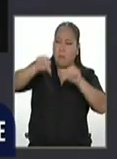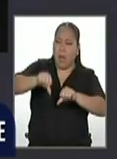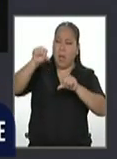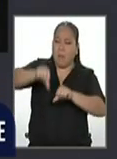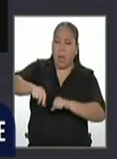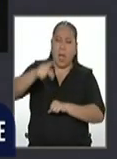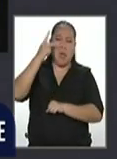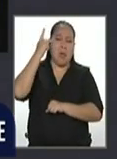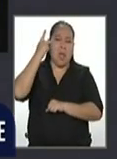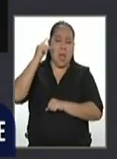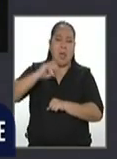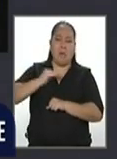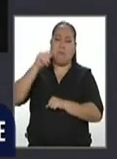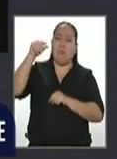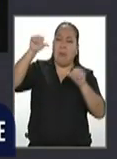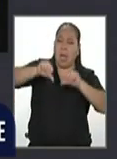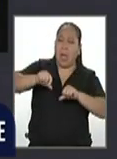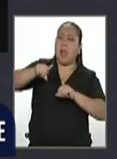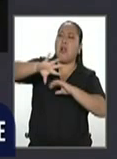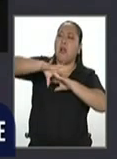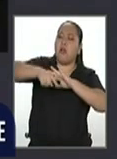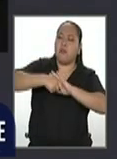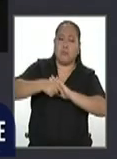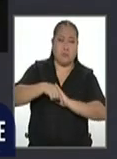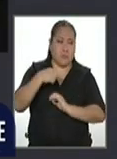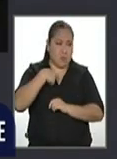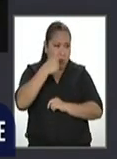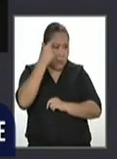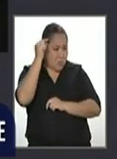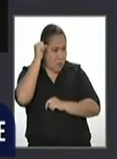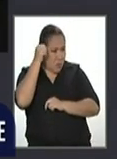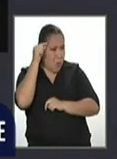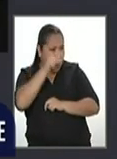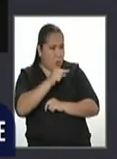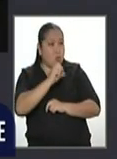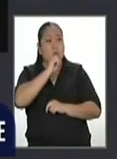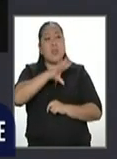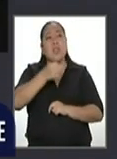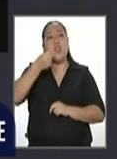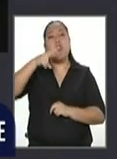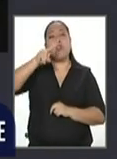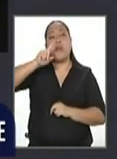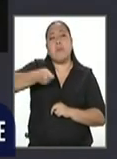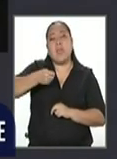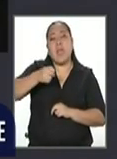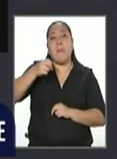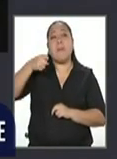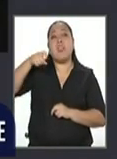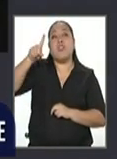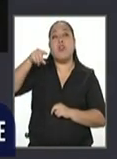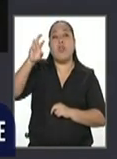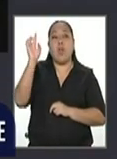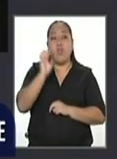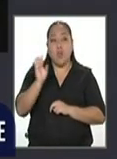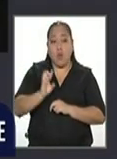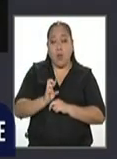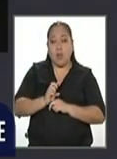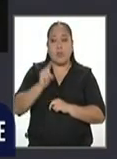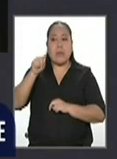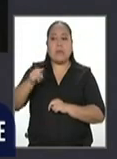Keiko Fujimori de lo corrupta. Y si mal no recuerdo, hablabas de los 12.000 millones de dólares que